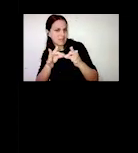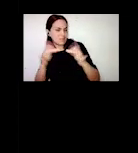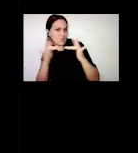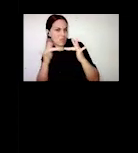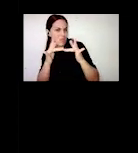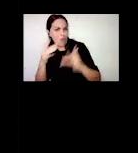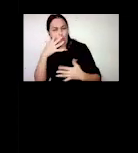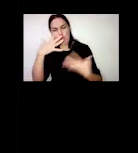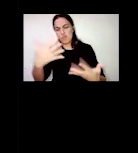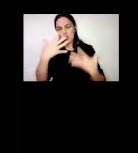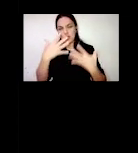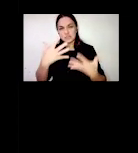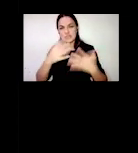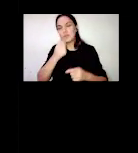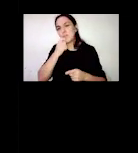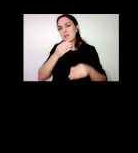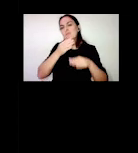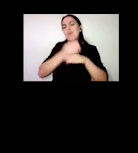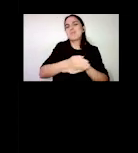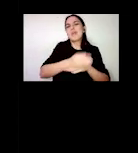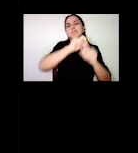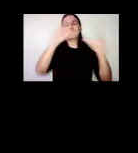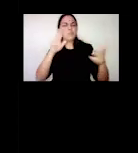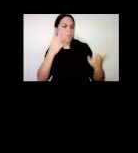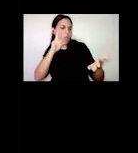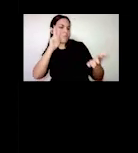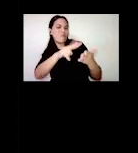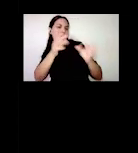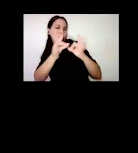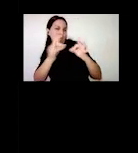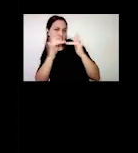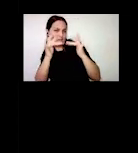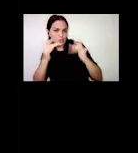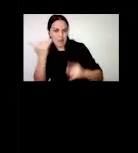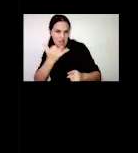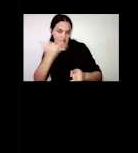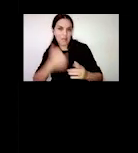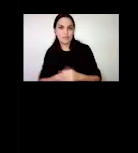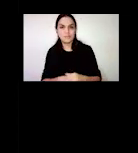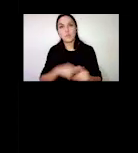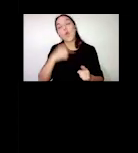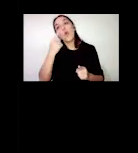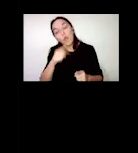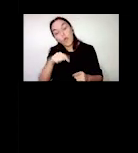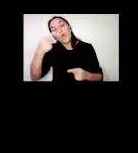conocidos. Entramos a cualquier blockchain y los podemos ver. Otros no tanto.